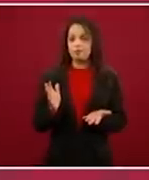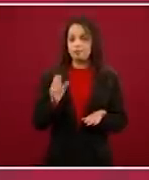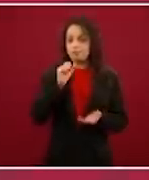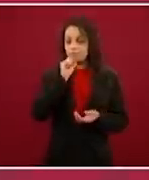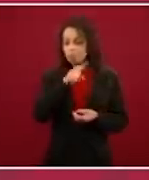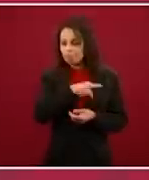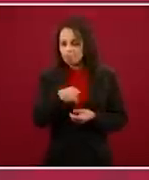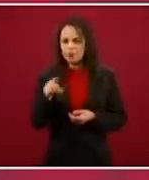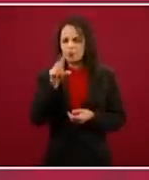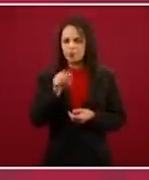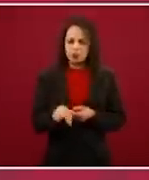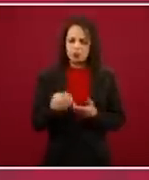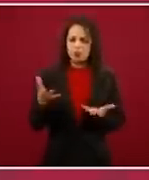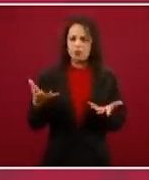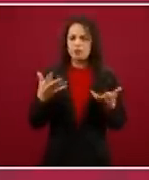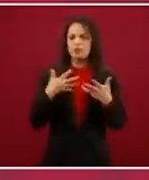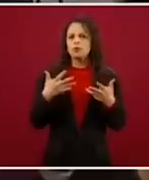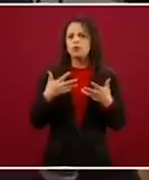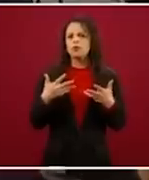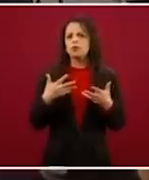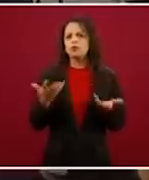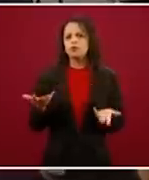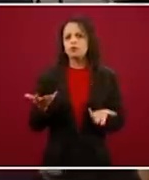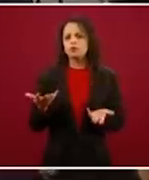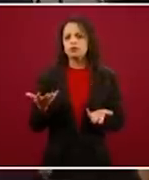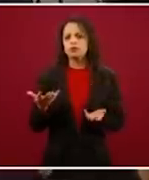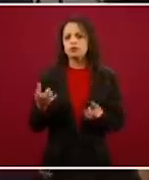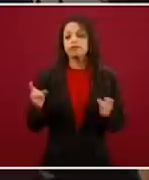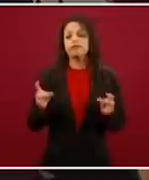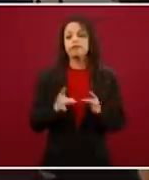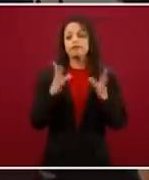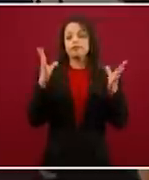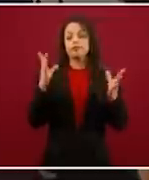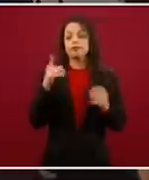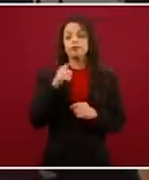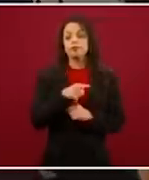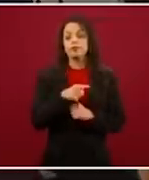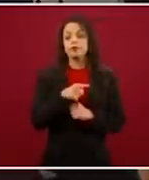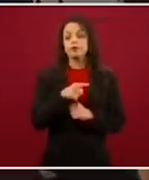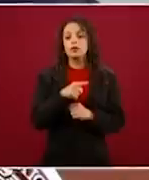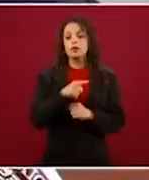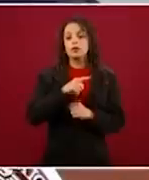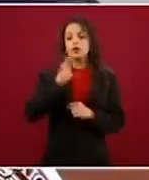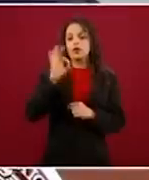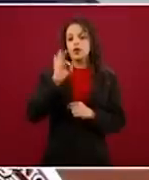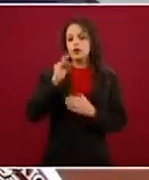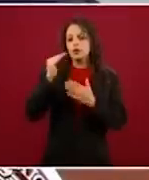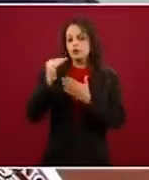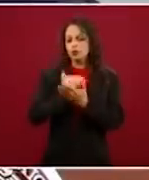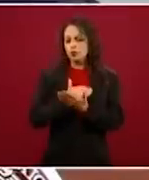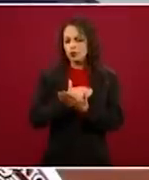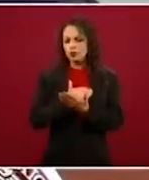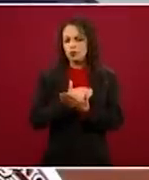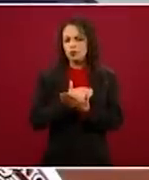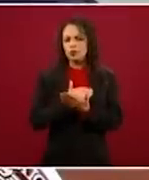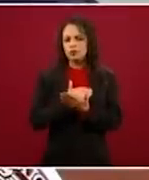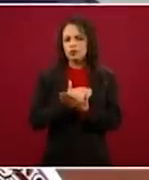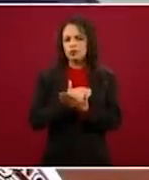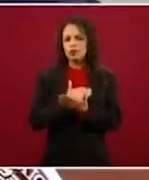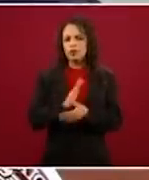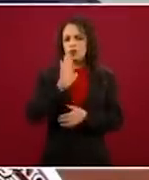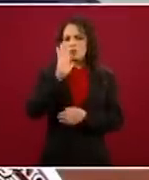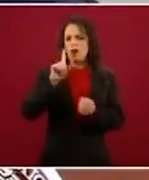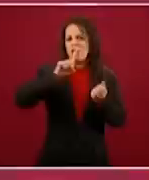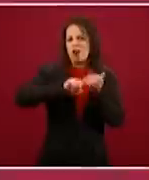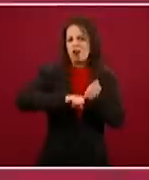en una de esas van a haber hasta descuentos, ¿no? Va a ser como una